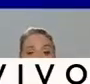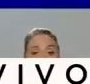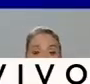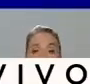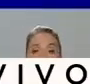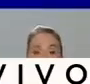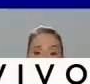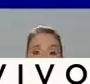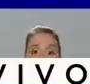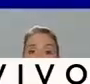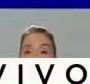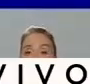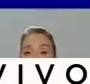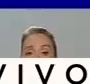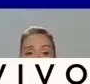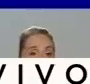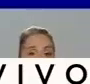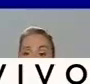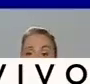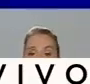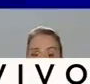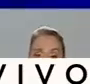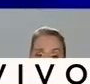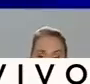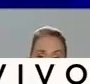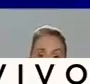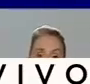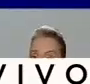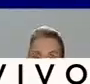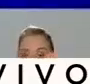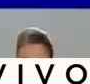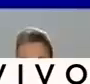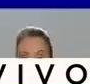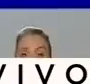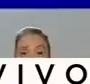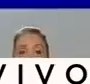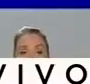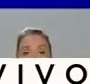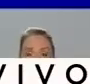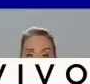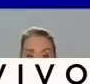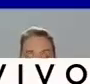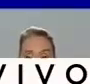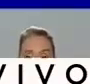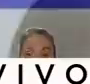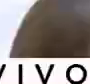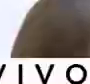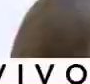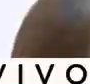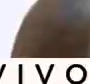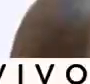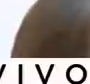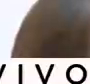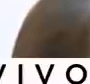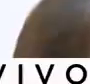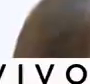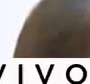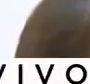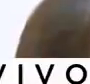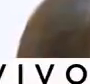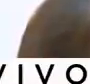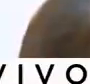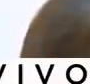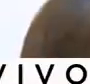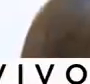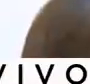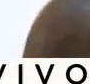formas, escuchemos lo que dijo respecto entonces a su participación en este último debate. Ayer estábamos hablando de una